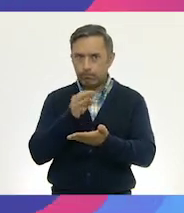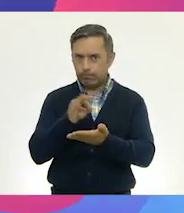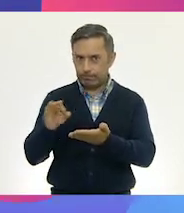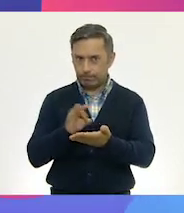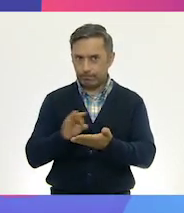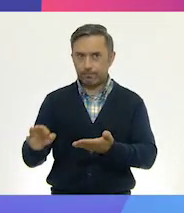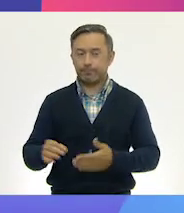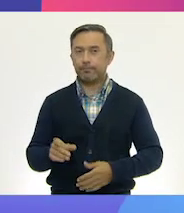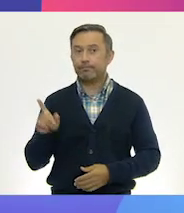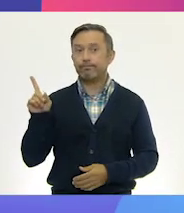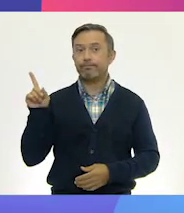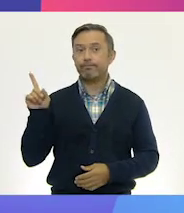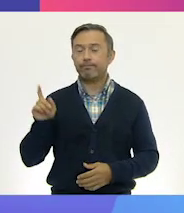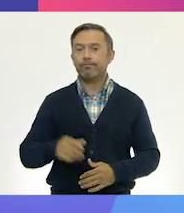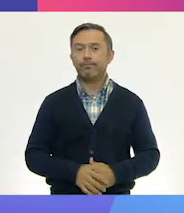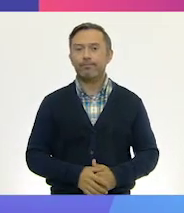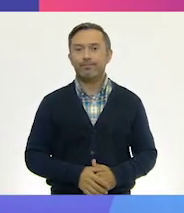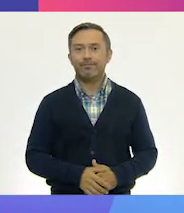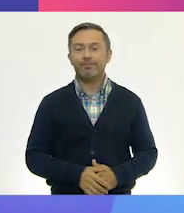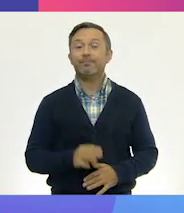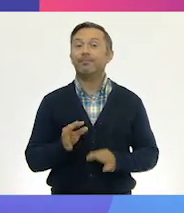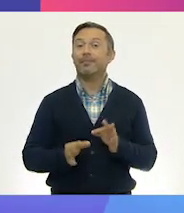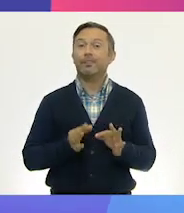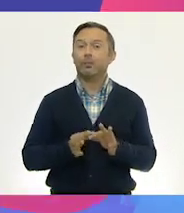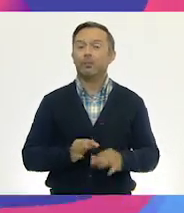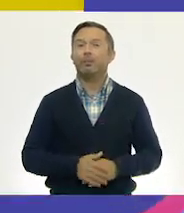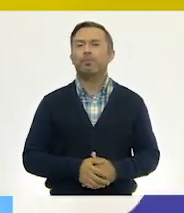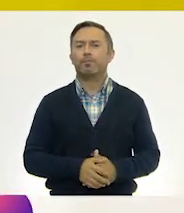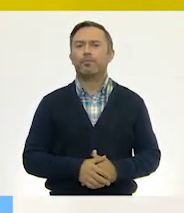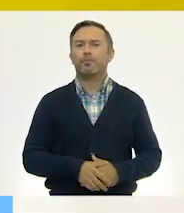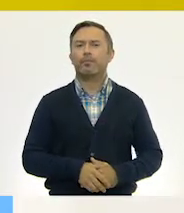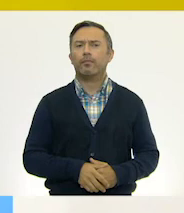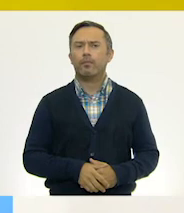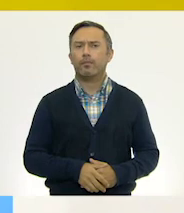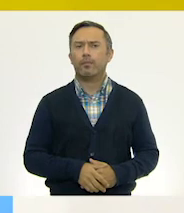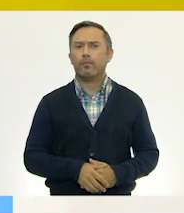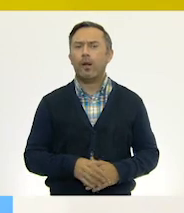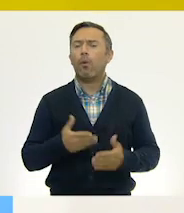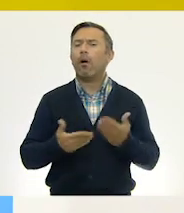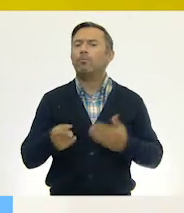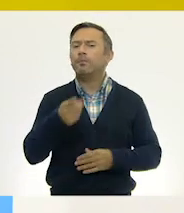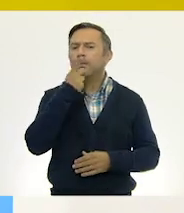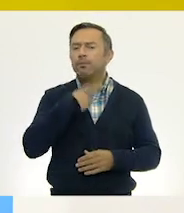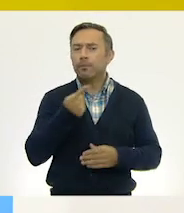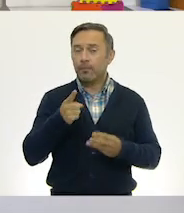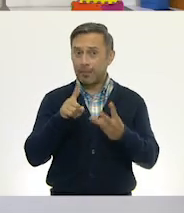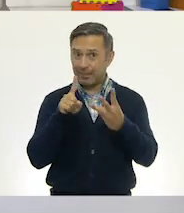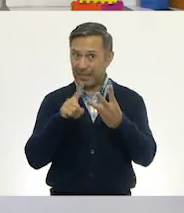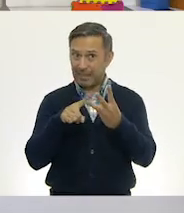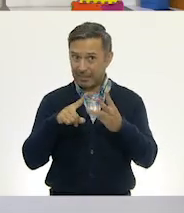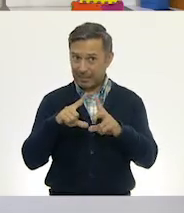4, 5, 6. Y ahí está. Listo. Ahora, muéstranos cuánto te sale en tu tercera tarjeta.